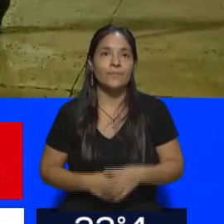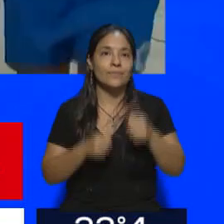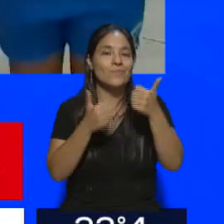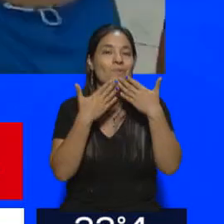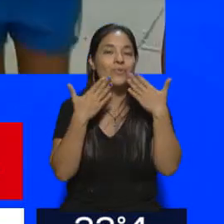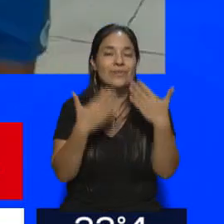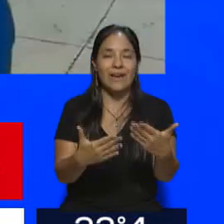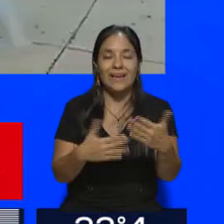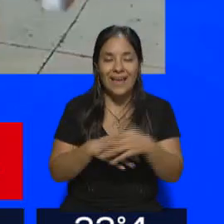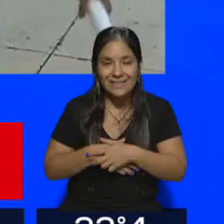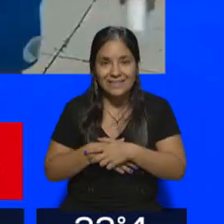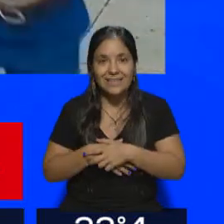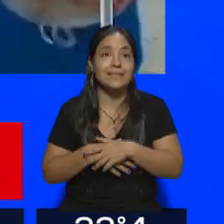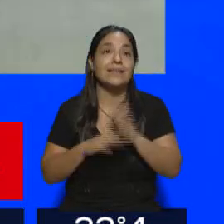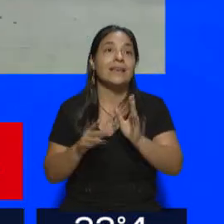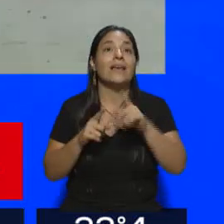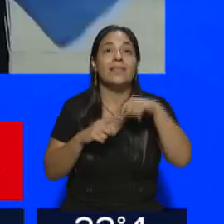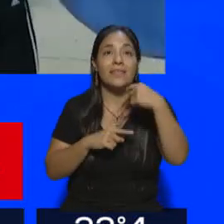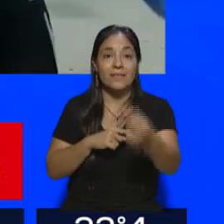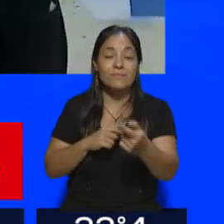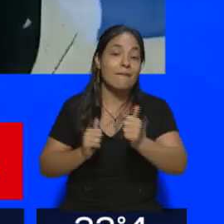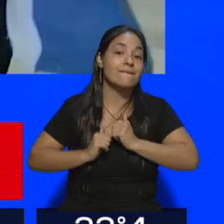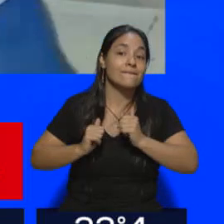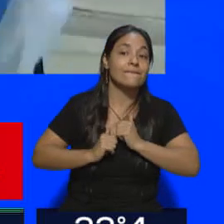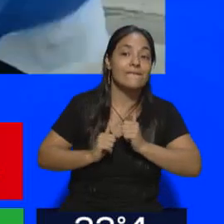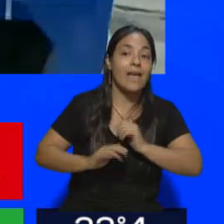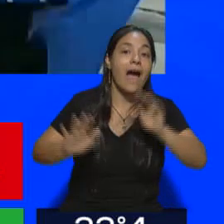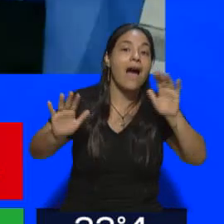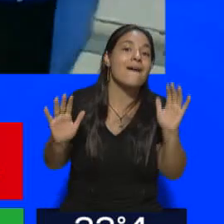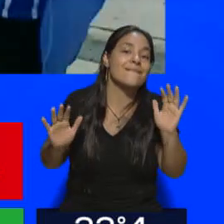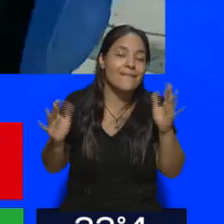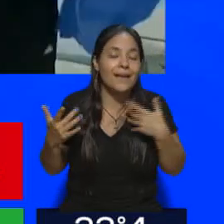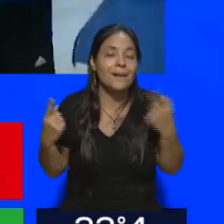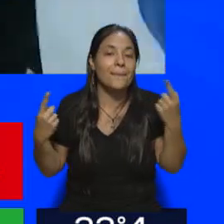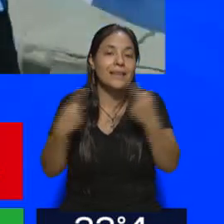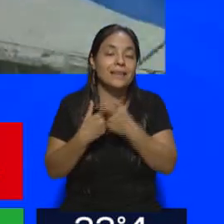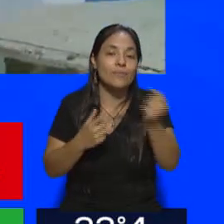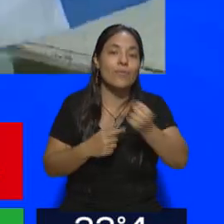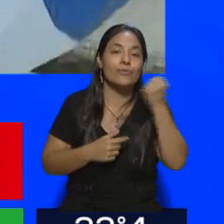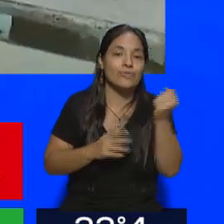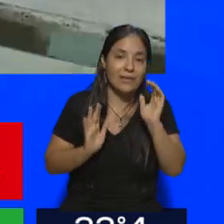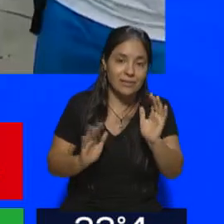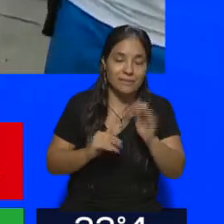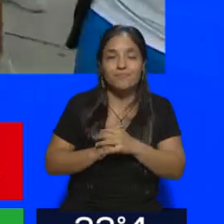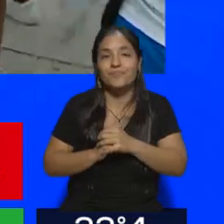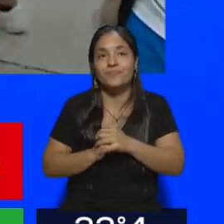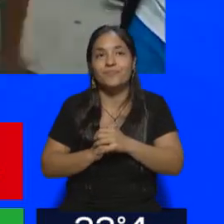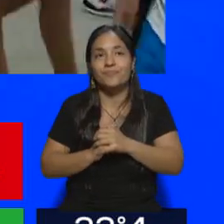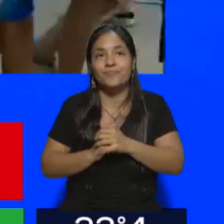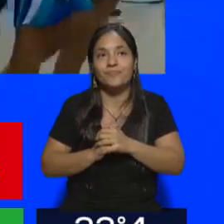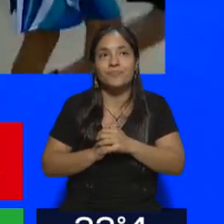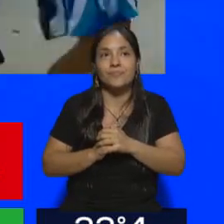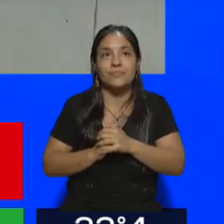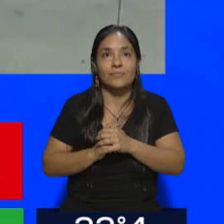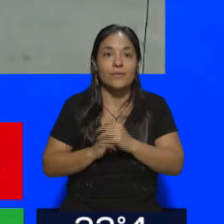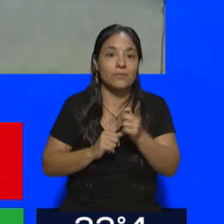Gracias, José Luis. Ahí estaremos expectantes de lo que nos ofrezca el espectáculo deportivo. Insistimos,